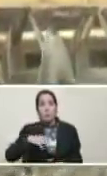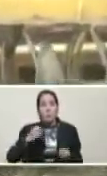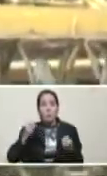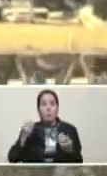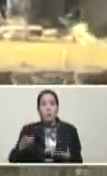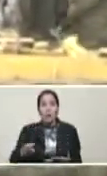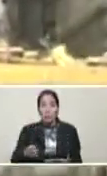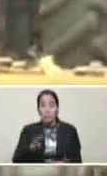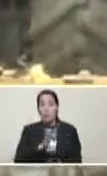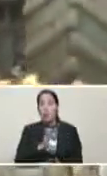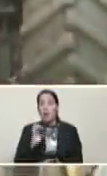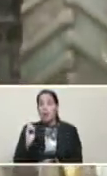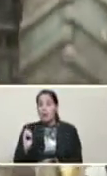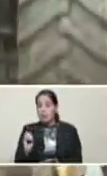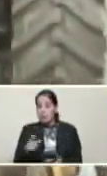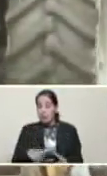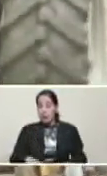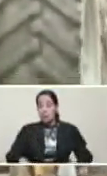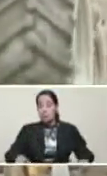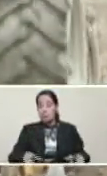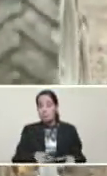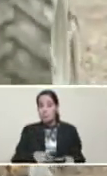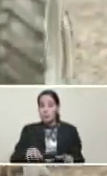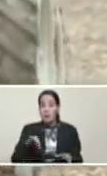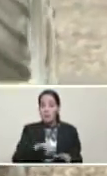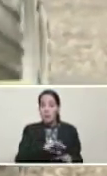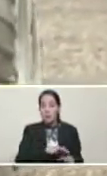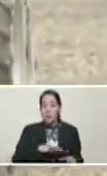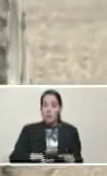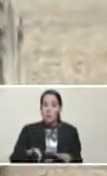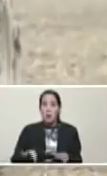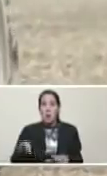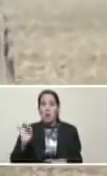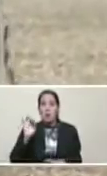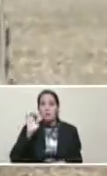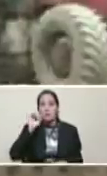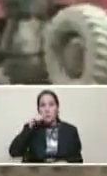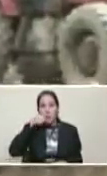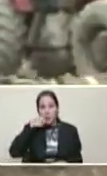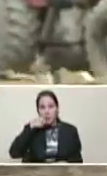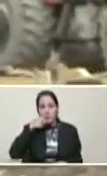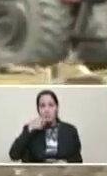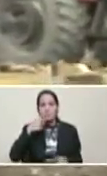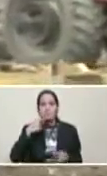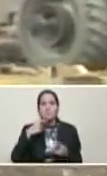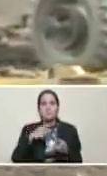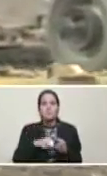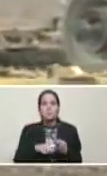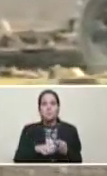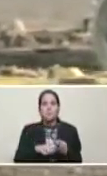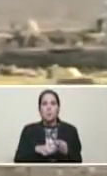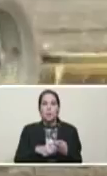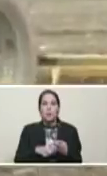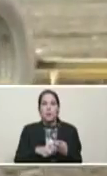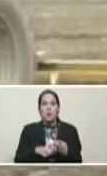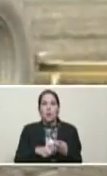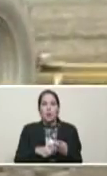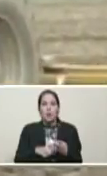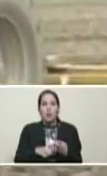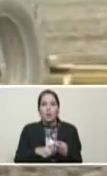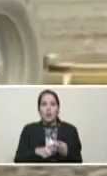hectáreas presidentes para las semillas de maíz y 40 hectáreas para las semillas de arroz